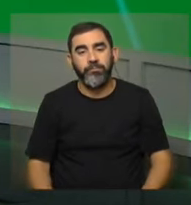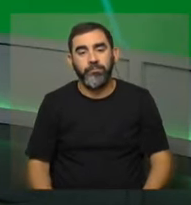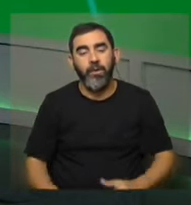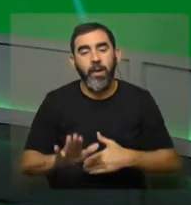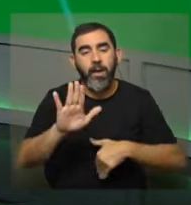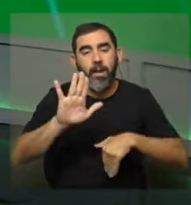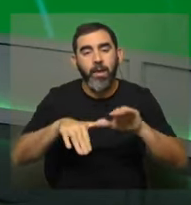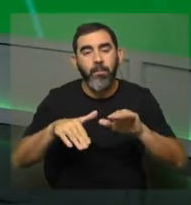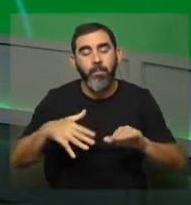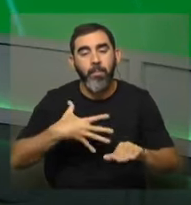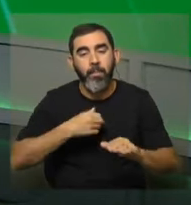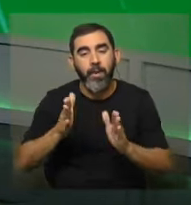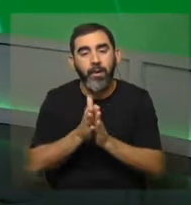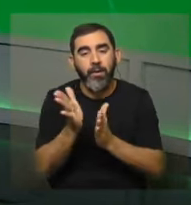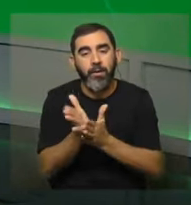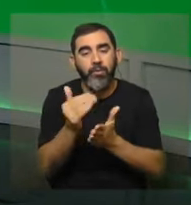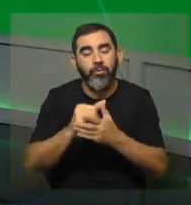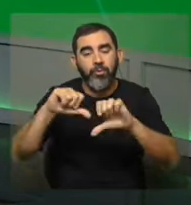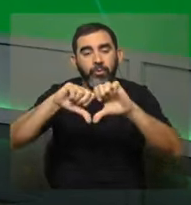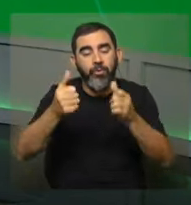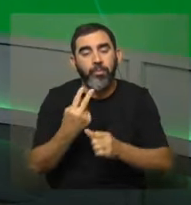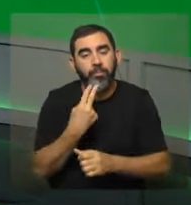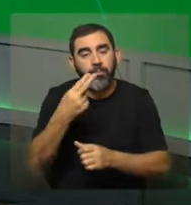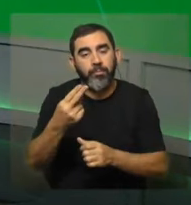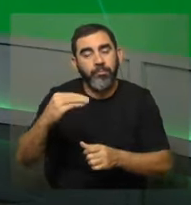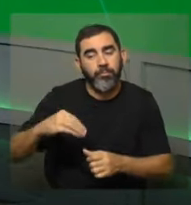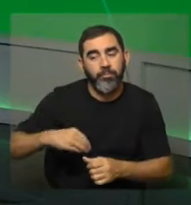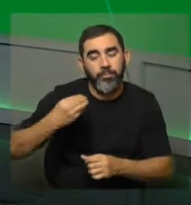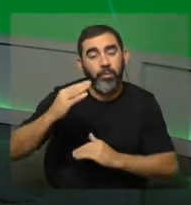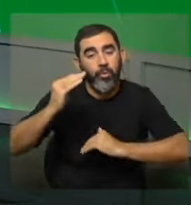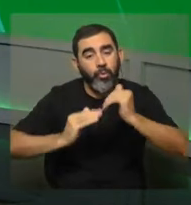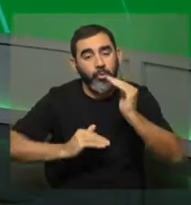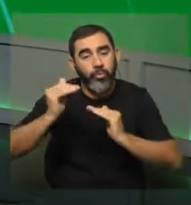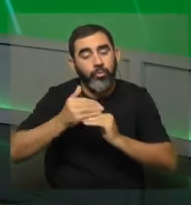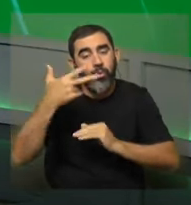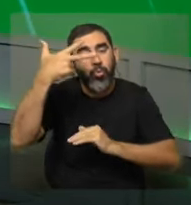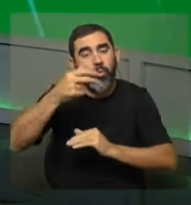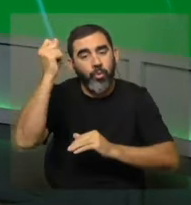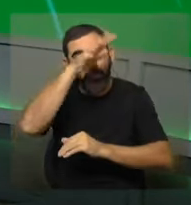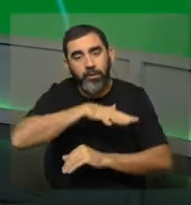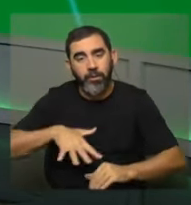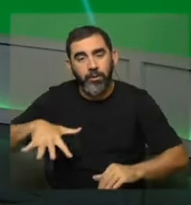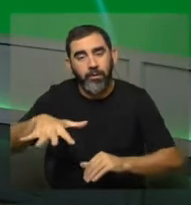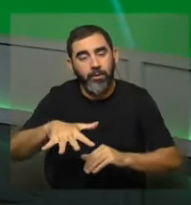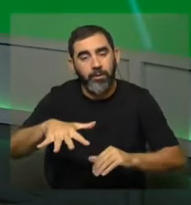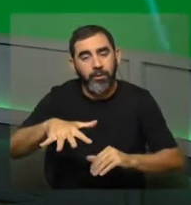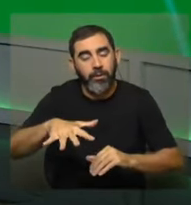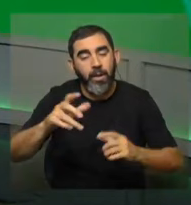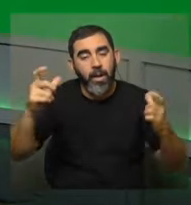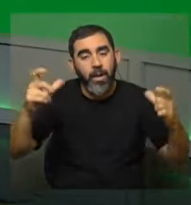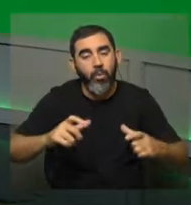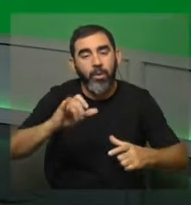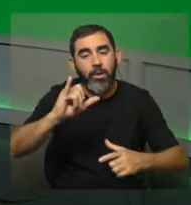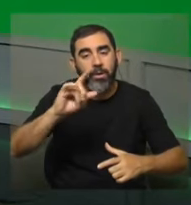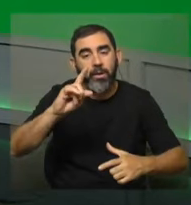mayoría nacionalista en la junta departamental de Maldonado habilitó La excepción para la construcción de un hotel de campo en la desembocadura de laguna de José